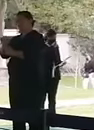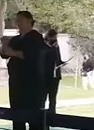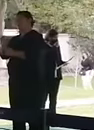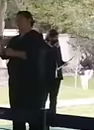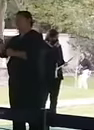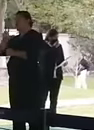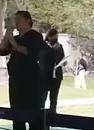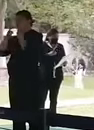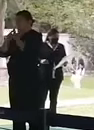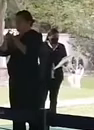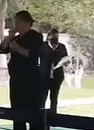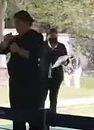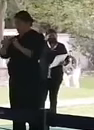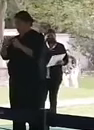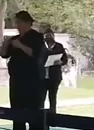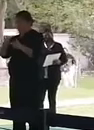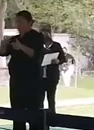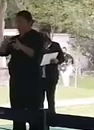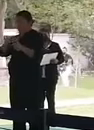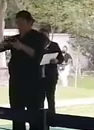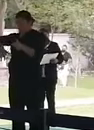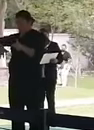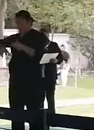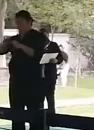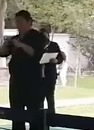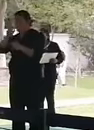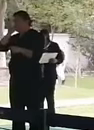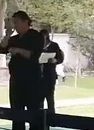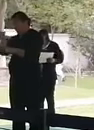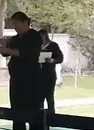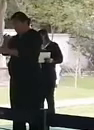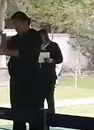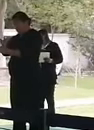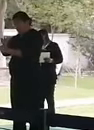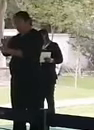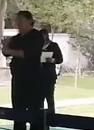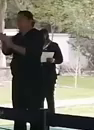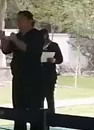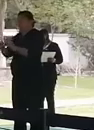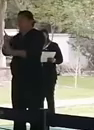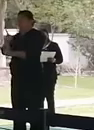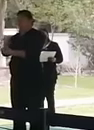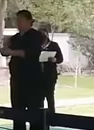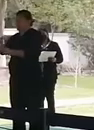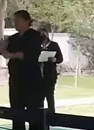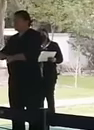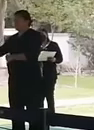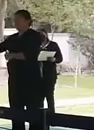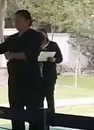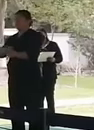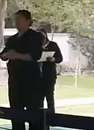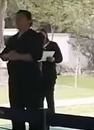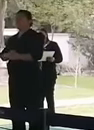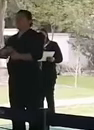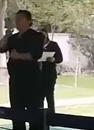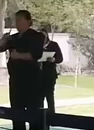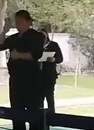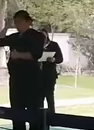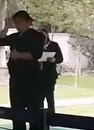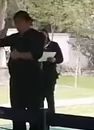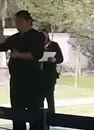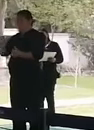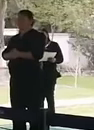esta reunión que tuvimos hace unos momentos, así como el secretario de Seguridad Pública y desde luego quien los comanda, el secretario